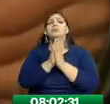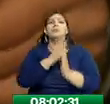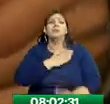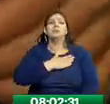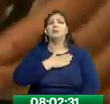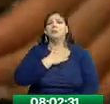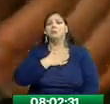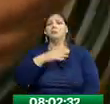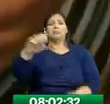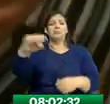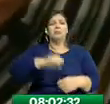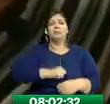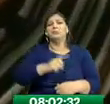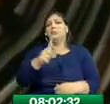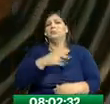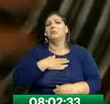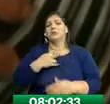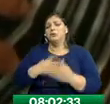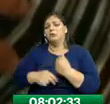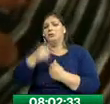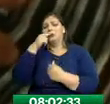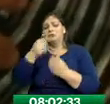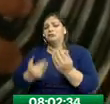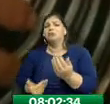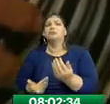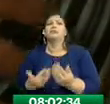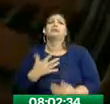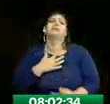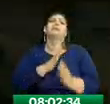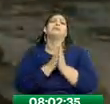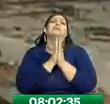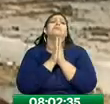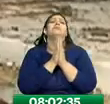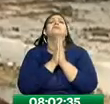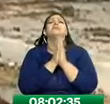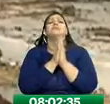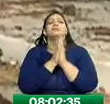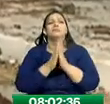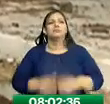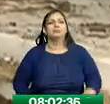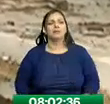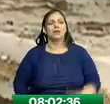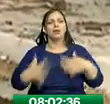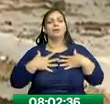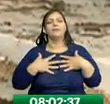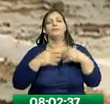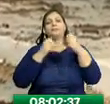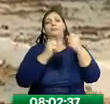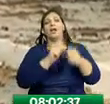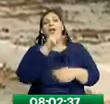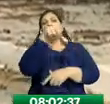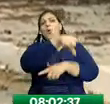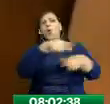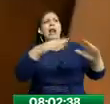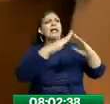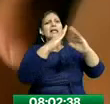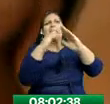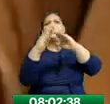dejaron botar atrás del bosque donde está todo sólido, donde hay hartos árboles ahí. Solo se llevaron los teléfonos, pero aseguran que querían algo